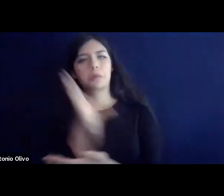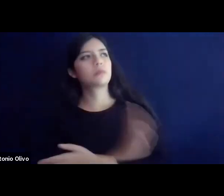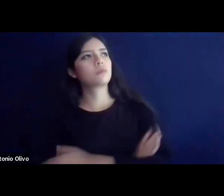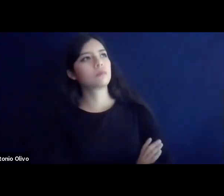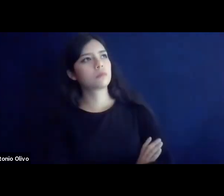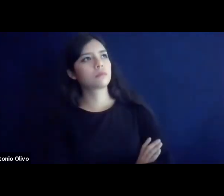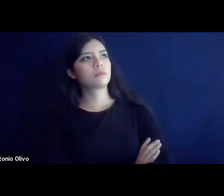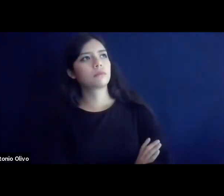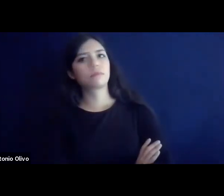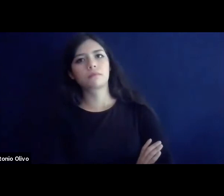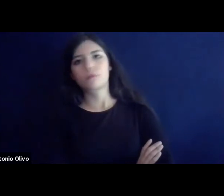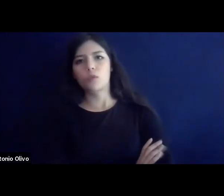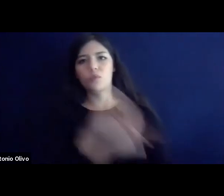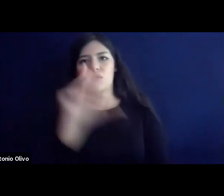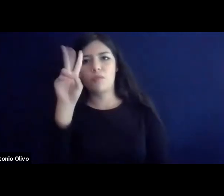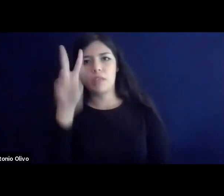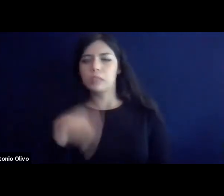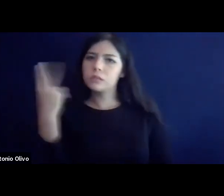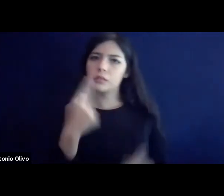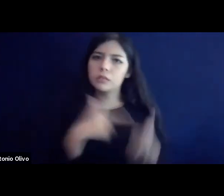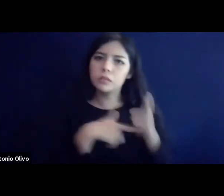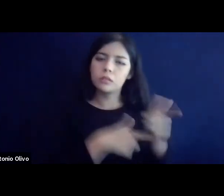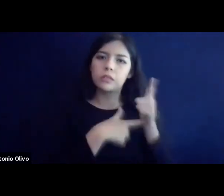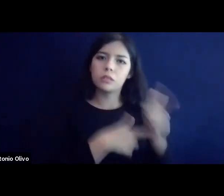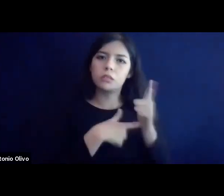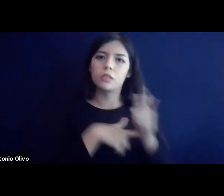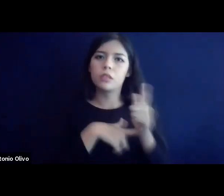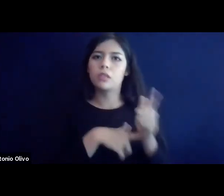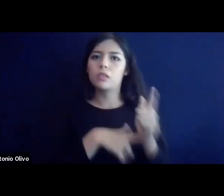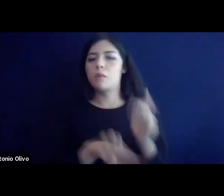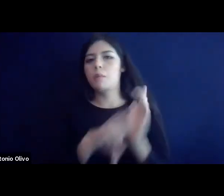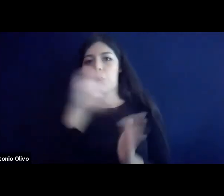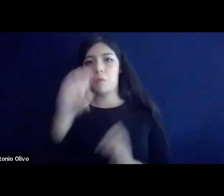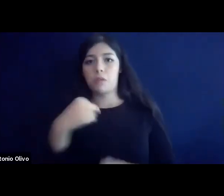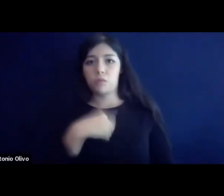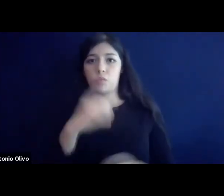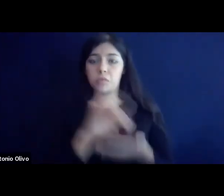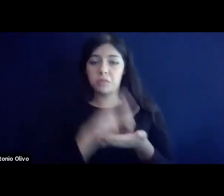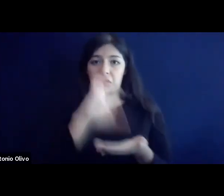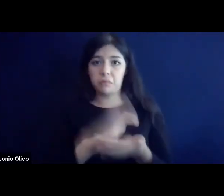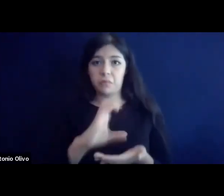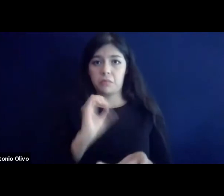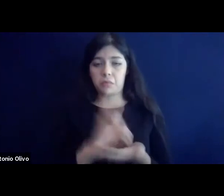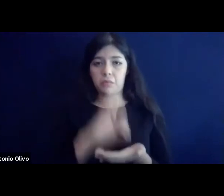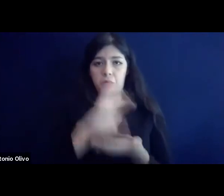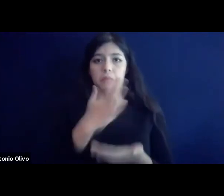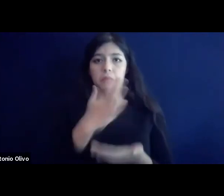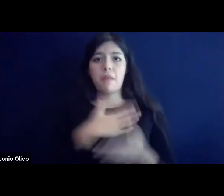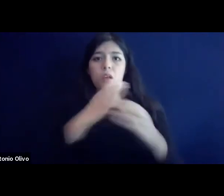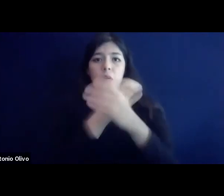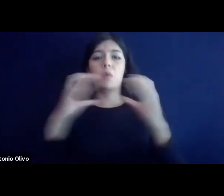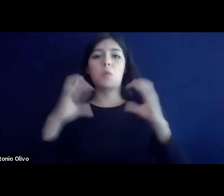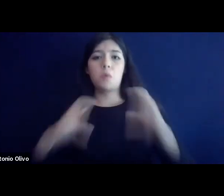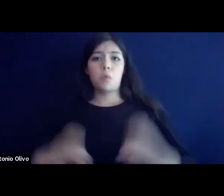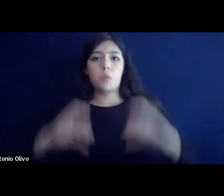sufra de problemas motrices, que no recuerde, que no sepa qué anda con su cerebro, que no sepa qué anda con su pierna, que tenga ciertas... No hay otro ser humano